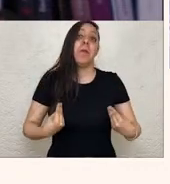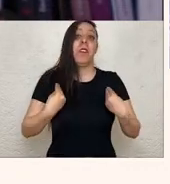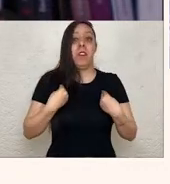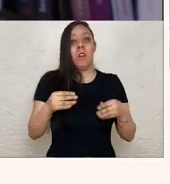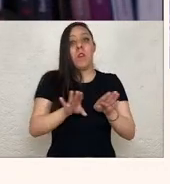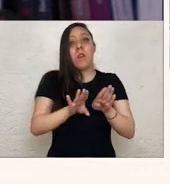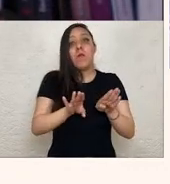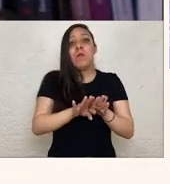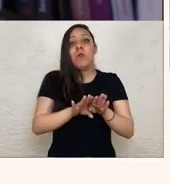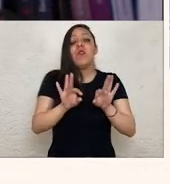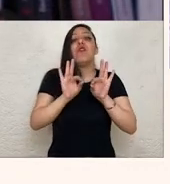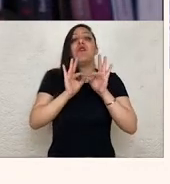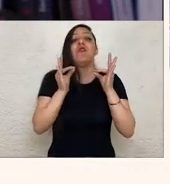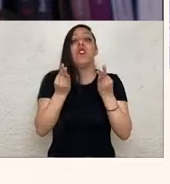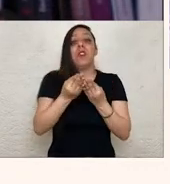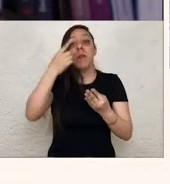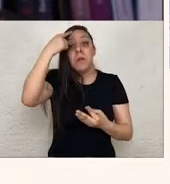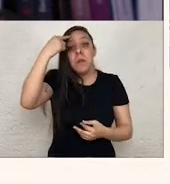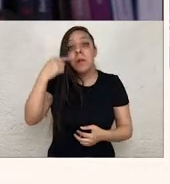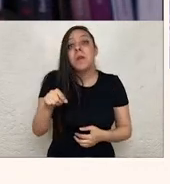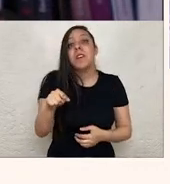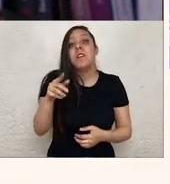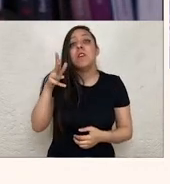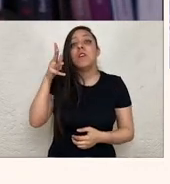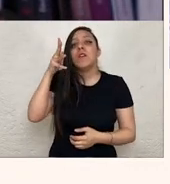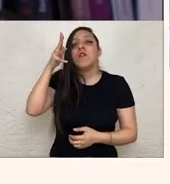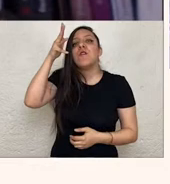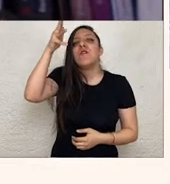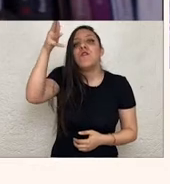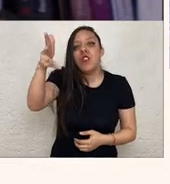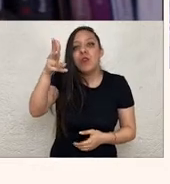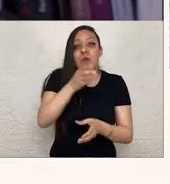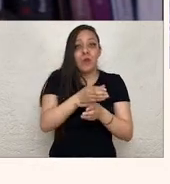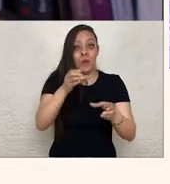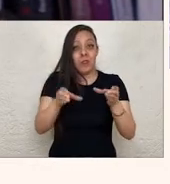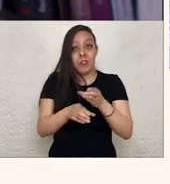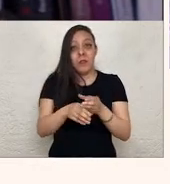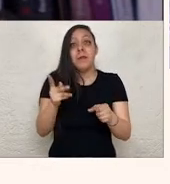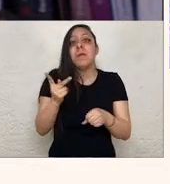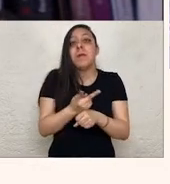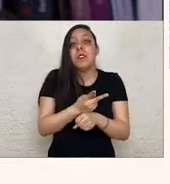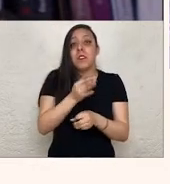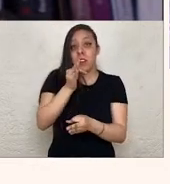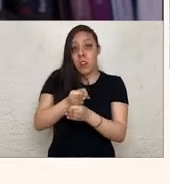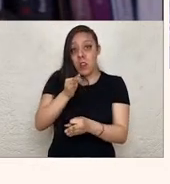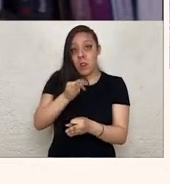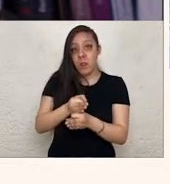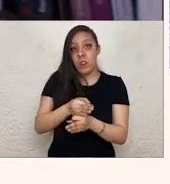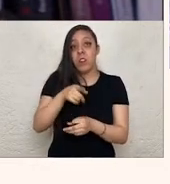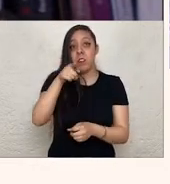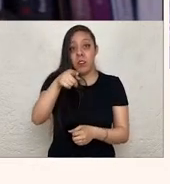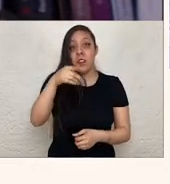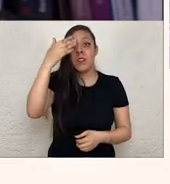una estrategia de incidencia en el destino de los acontecimientos,